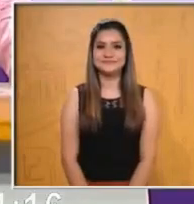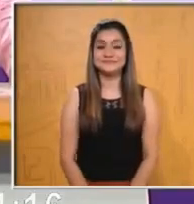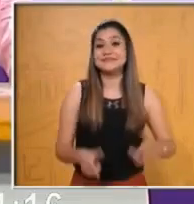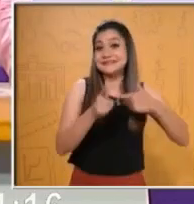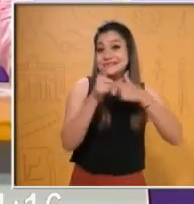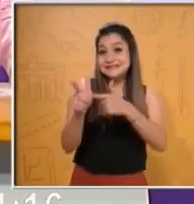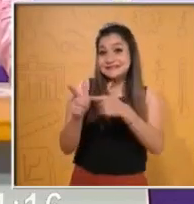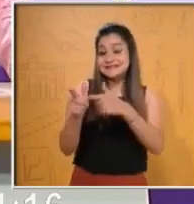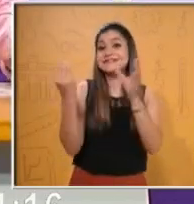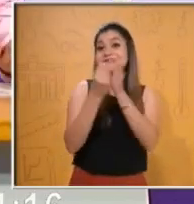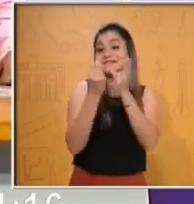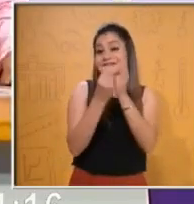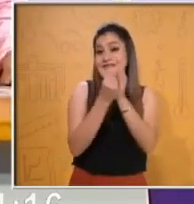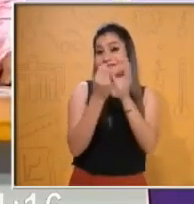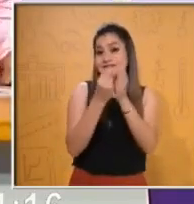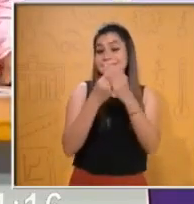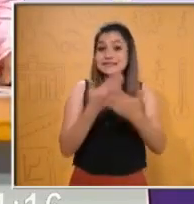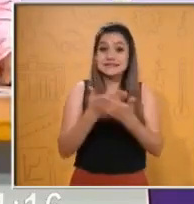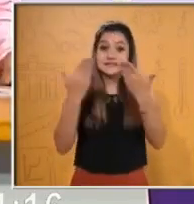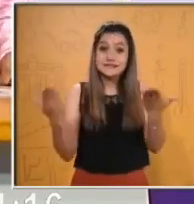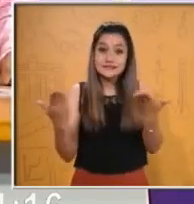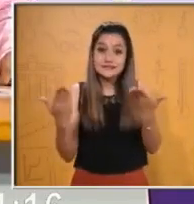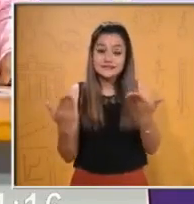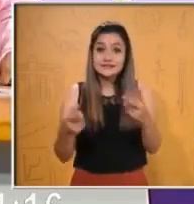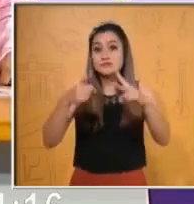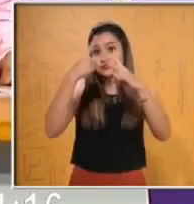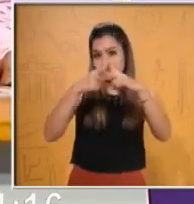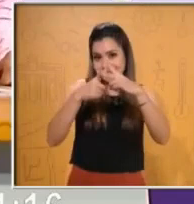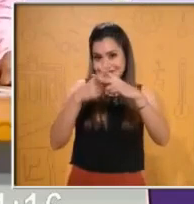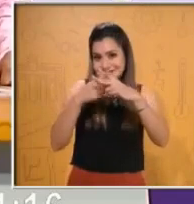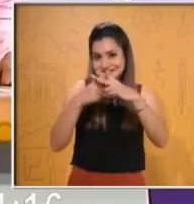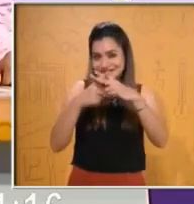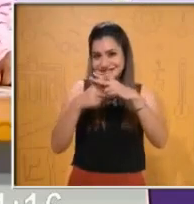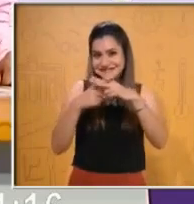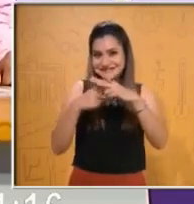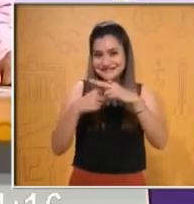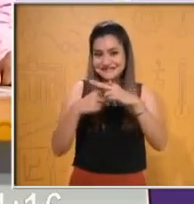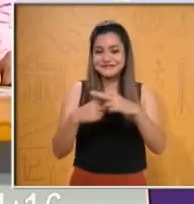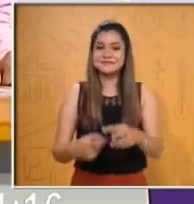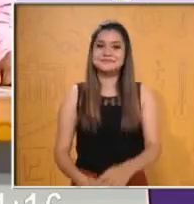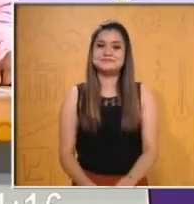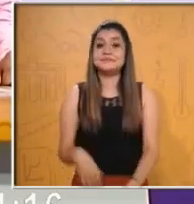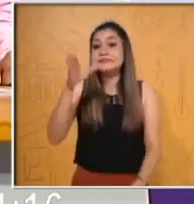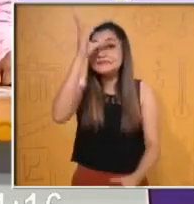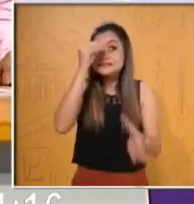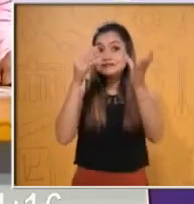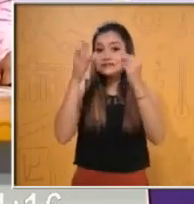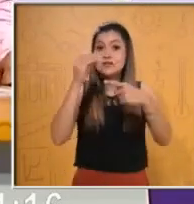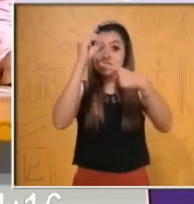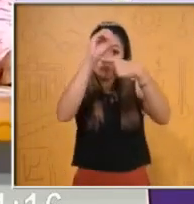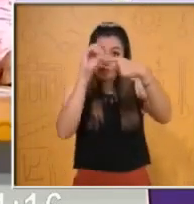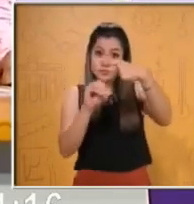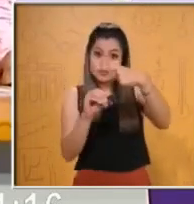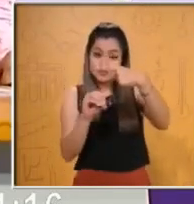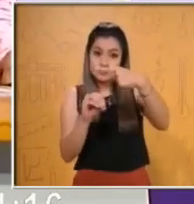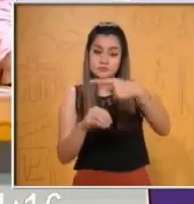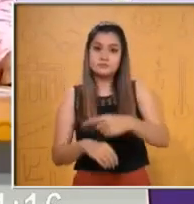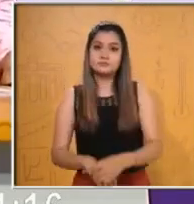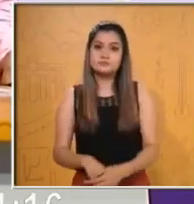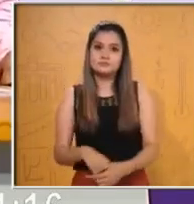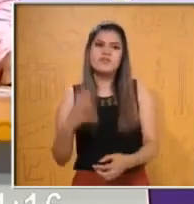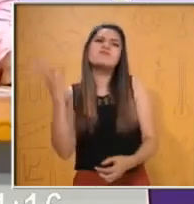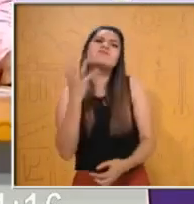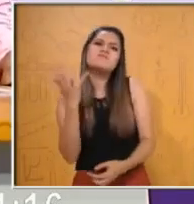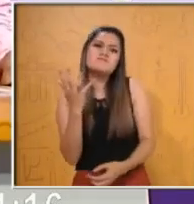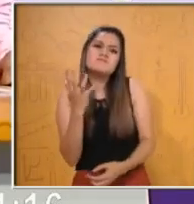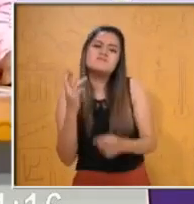Y continuamos con una clase más, ahora con la asignatura de matemáticas, donde, bueno, vas a aprender fracciones. ¿Y qué vas a hacer con ellas?